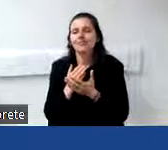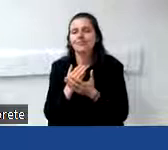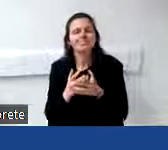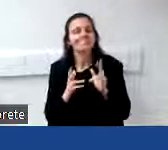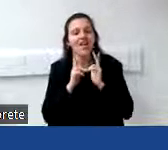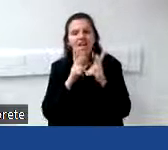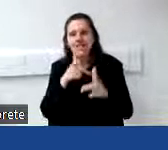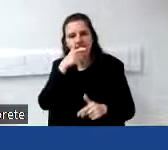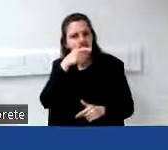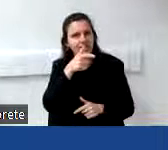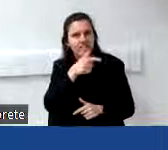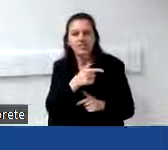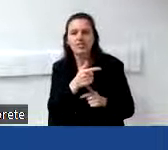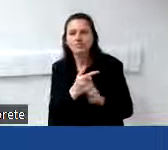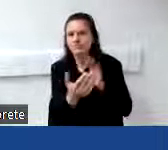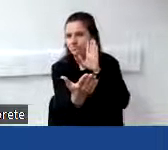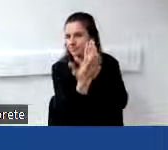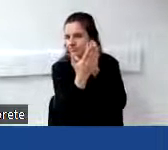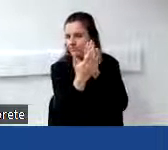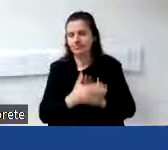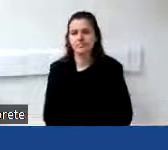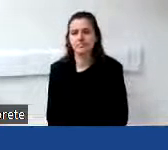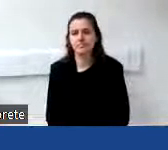Y obviamente usar un lenguaje sencillo.